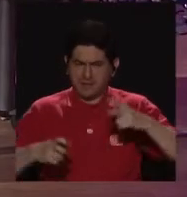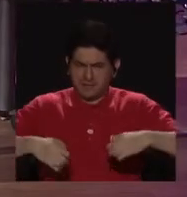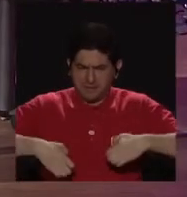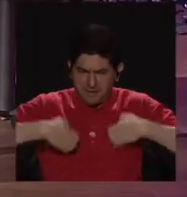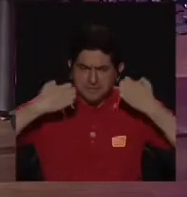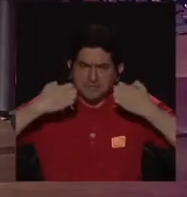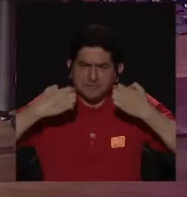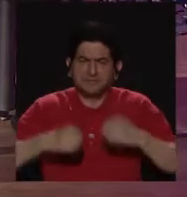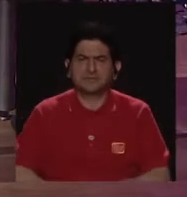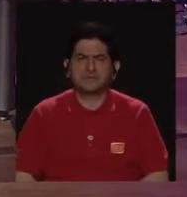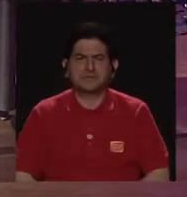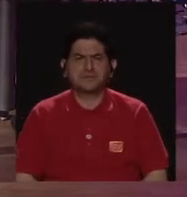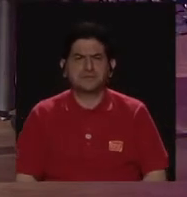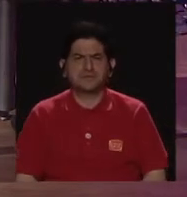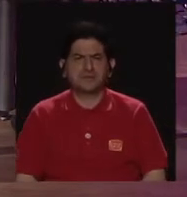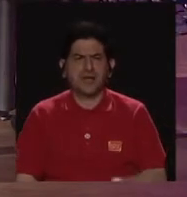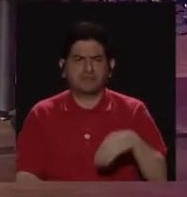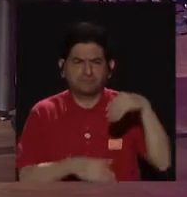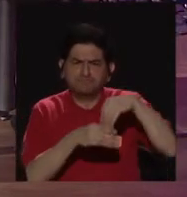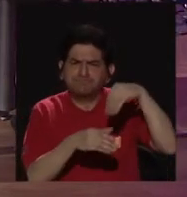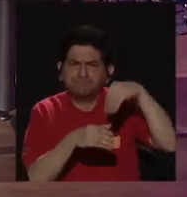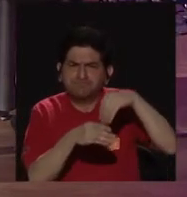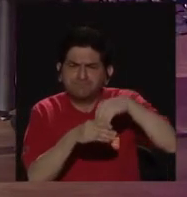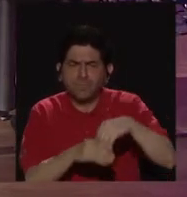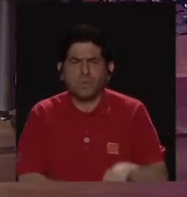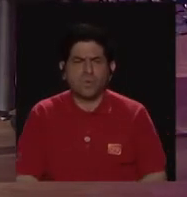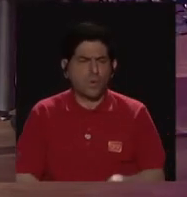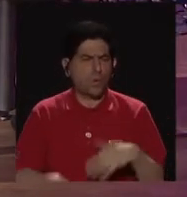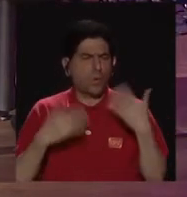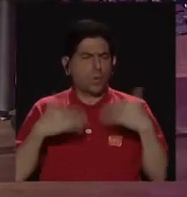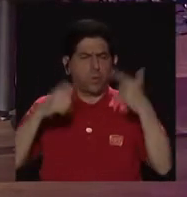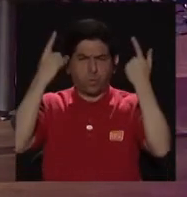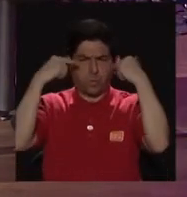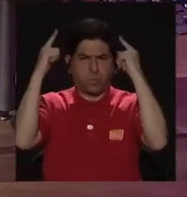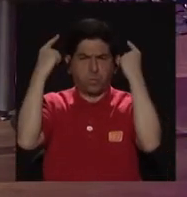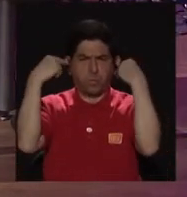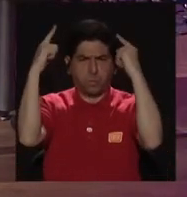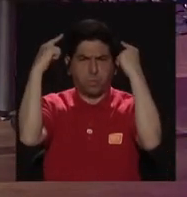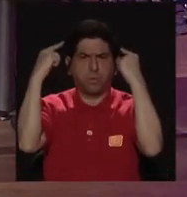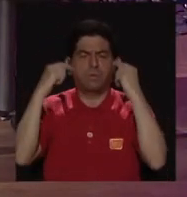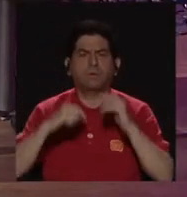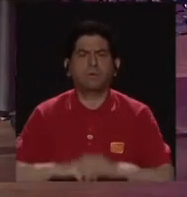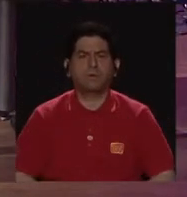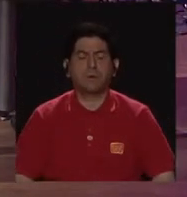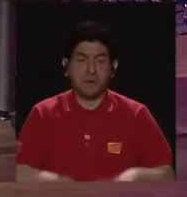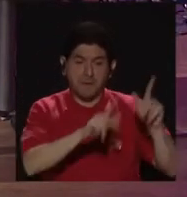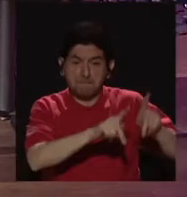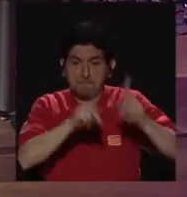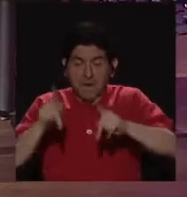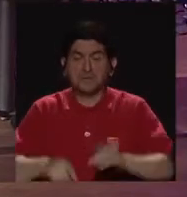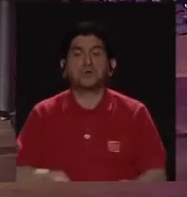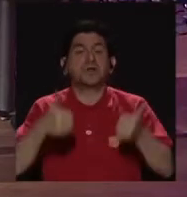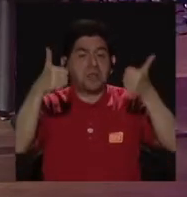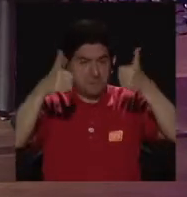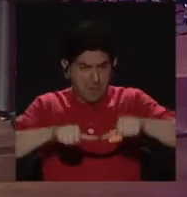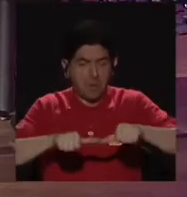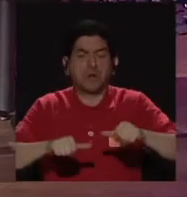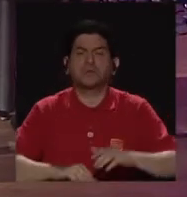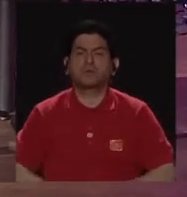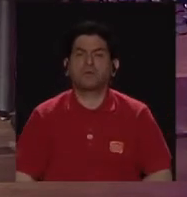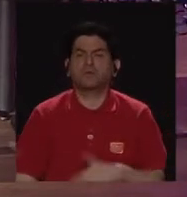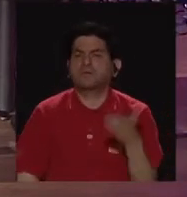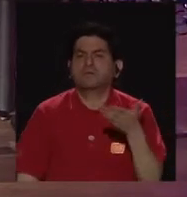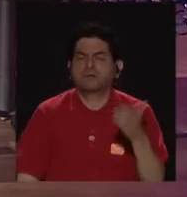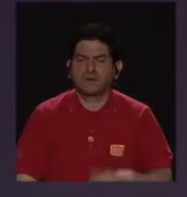más ha contribuido a que sea tan exitosa muchas personas coincidimos en que